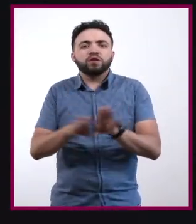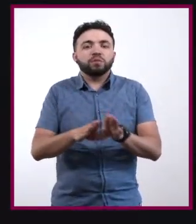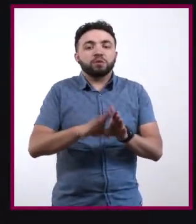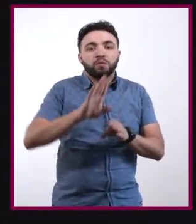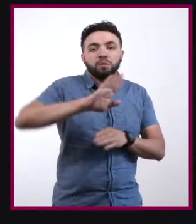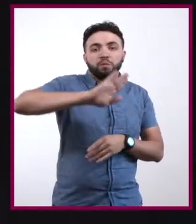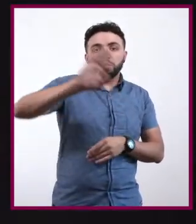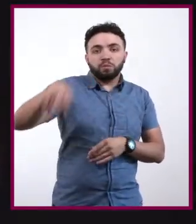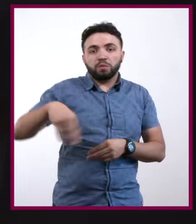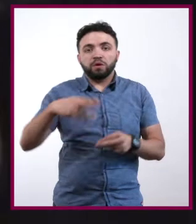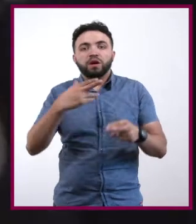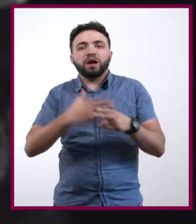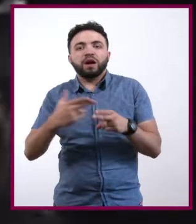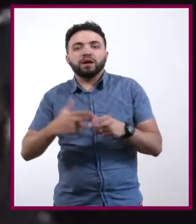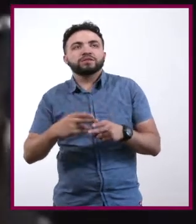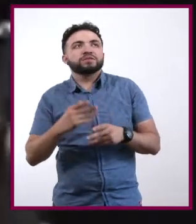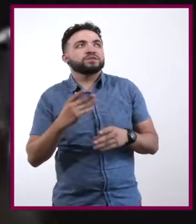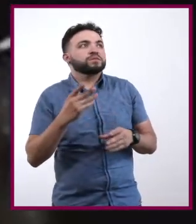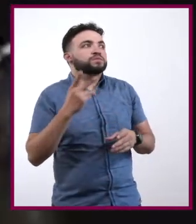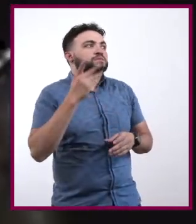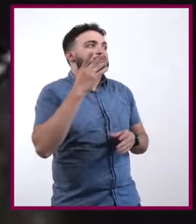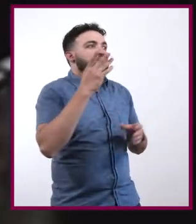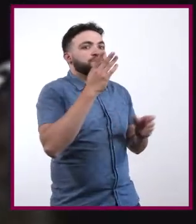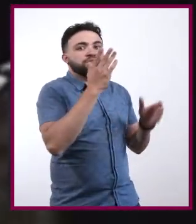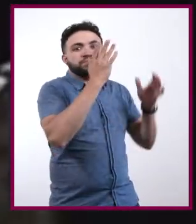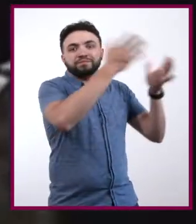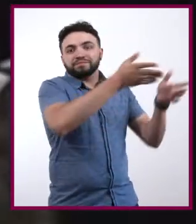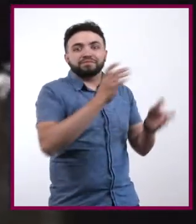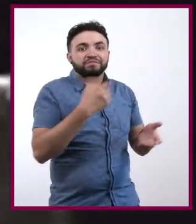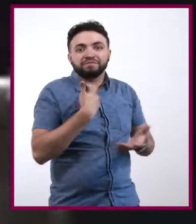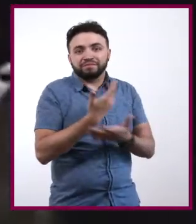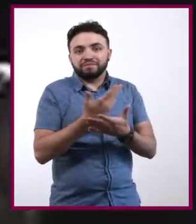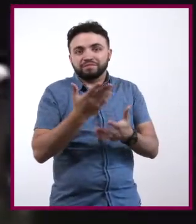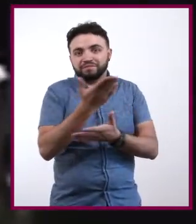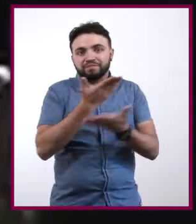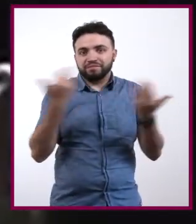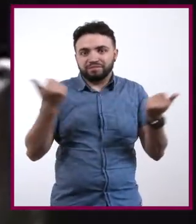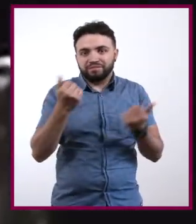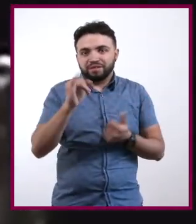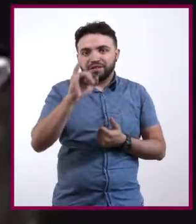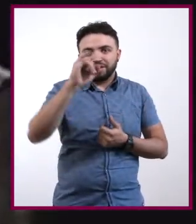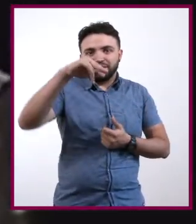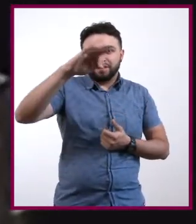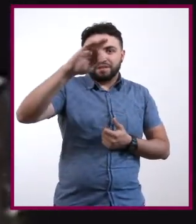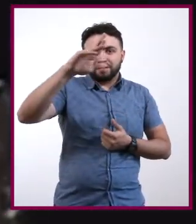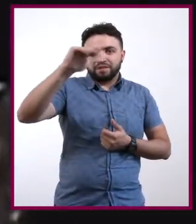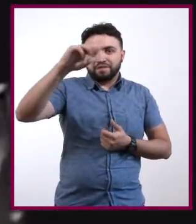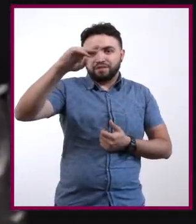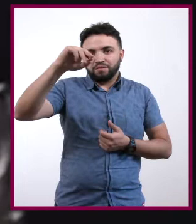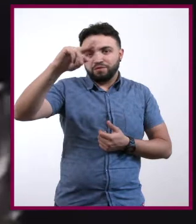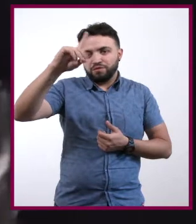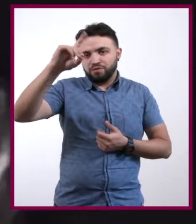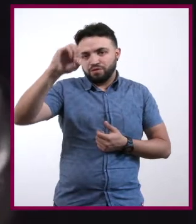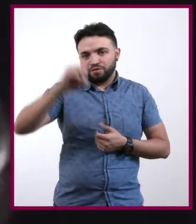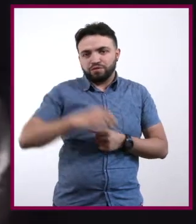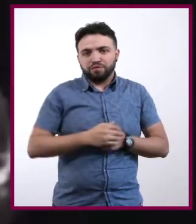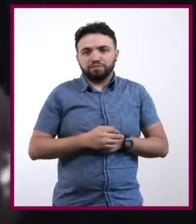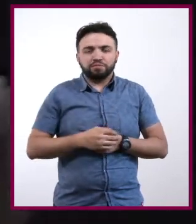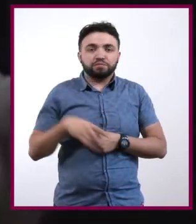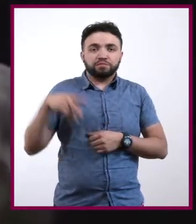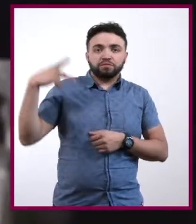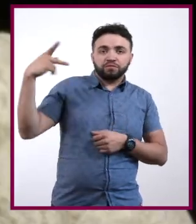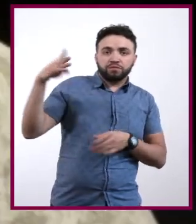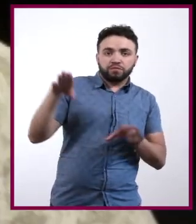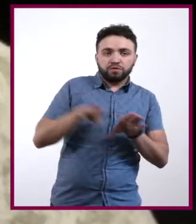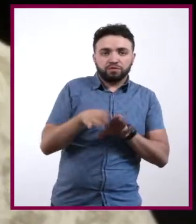inframundo. Hay un término que ha sido usado por distintos antropólogos en las que se